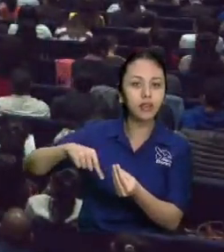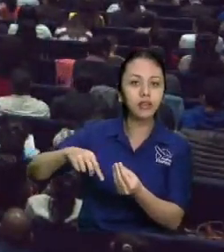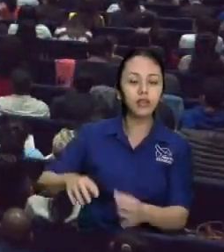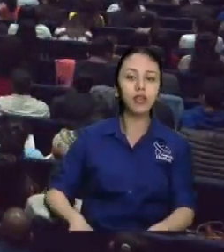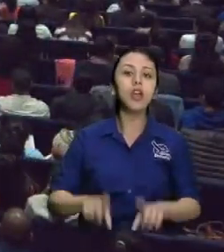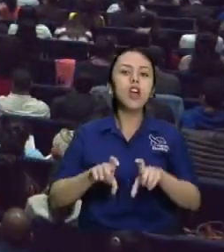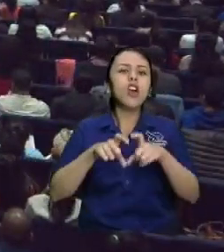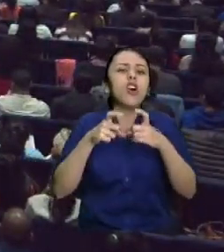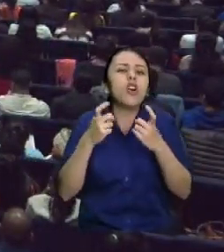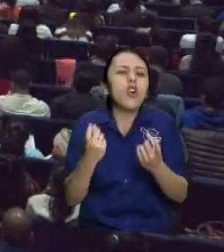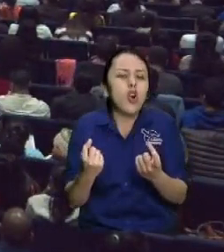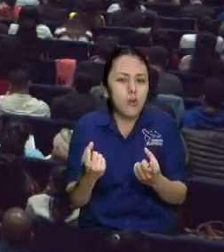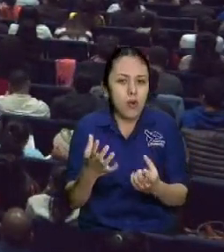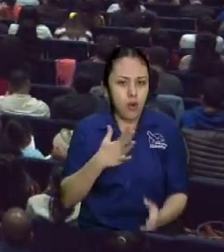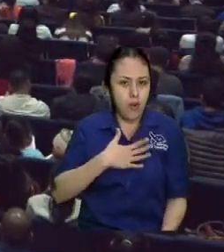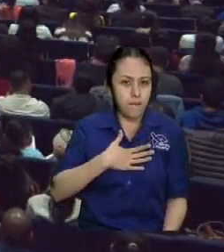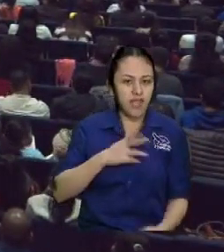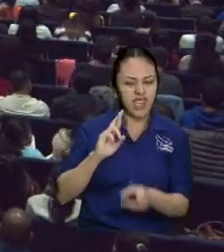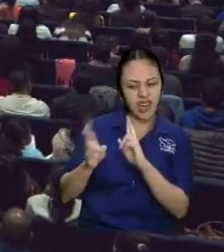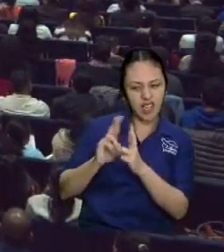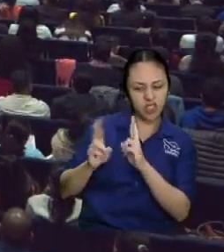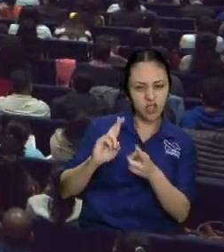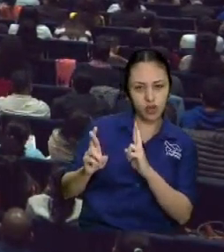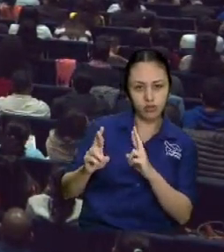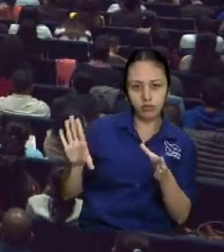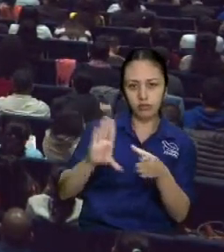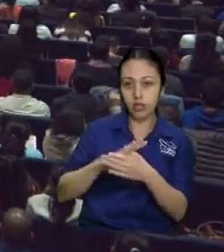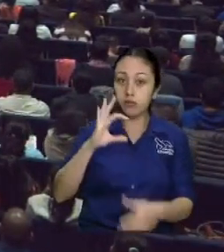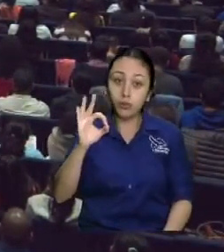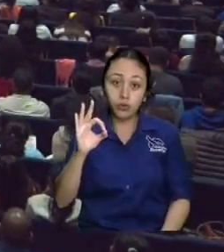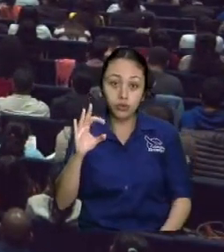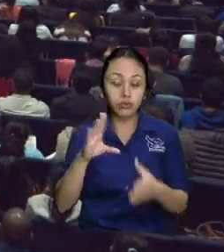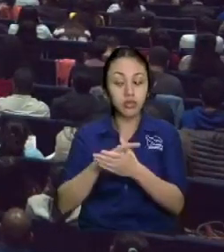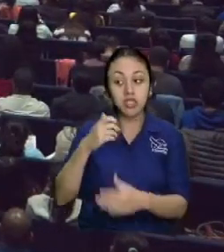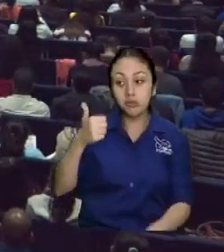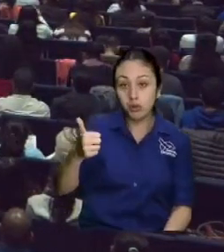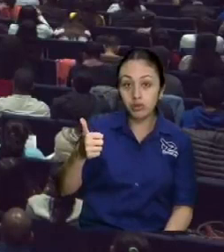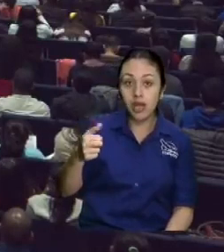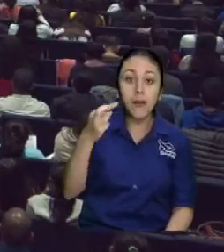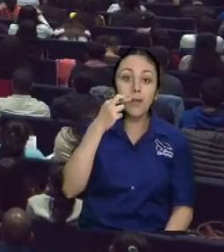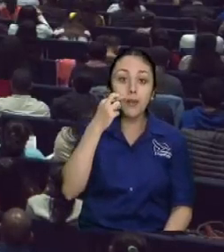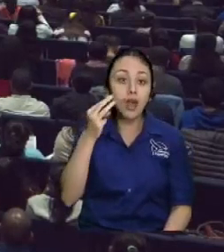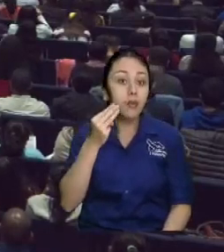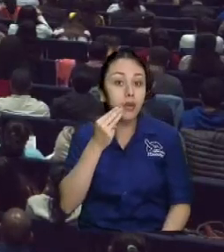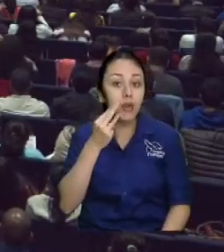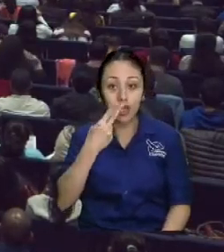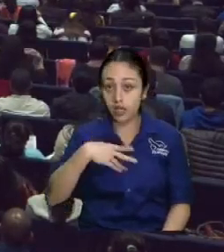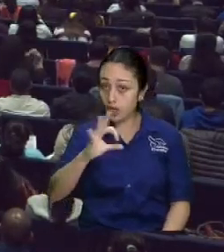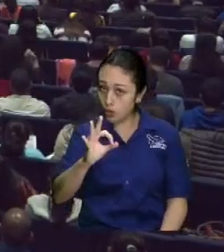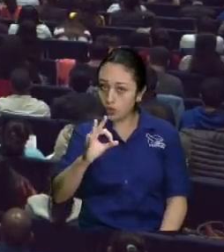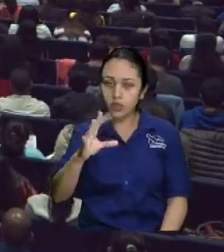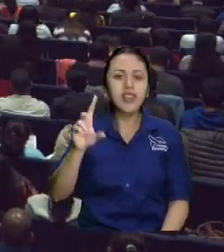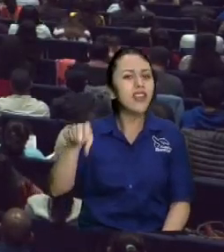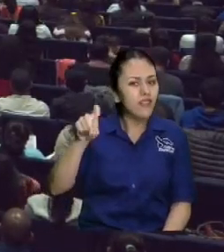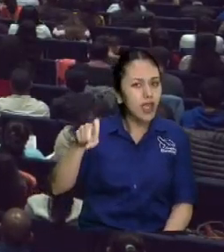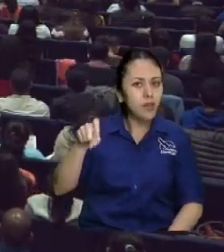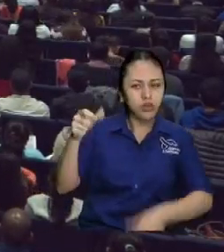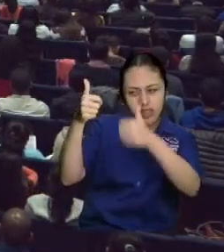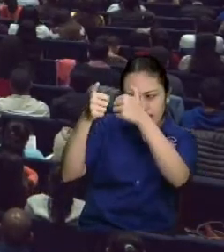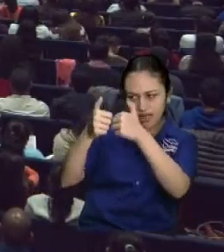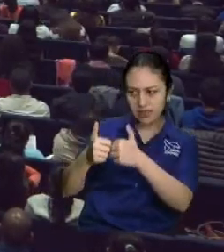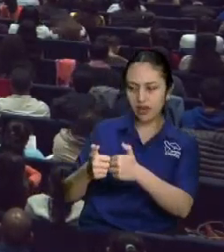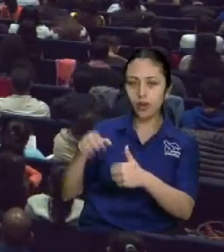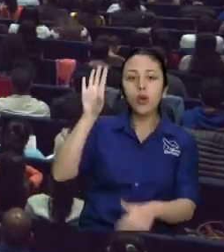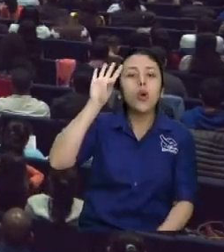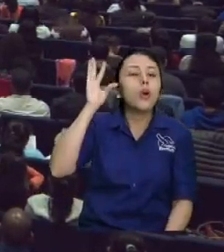con mi cónyuge, con mi pareja, con mis hijos, con mis padres? Todo eso tenemos que analizarlo. Porque, hermano, seamos